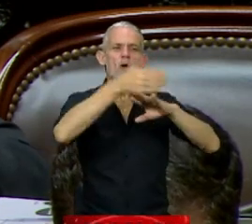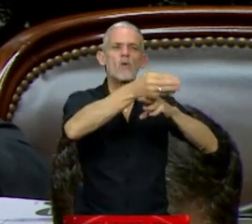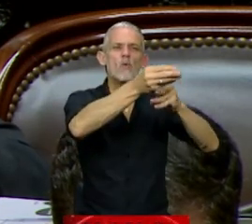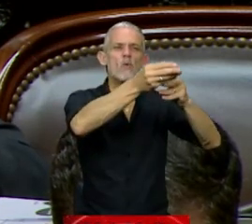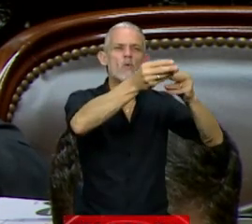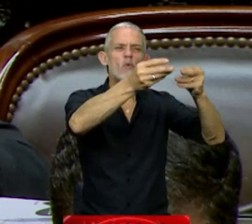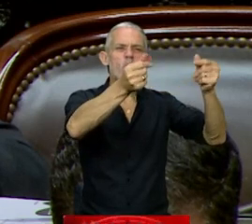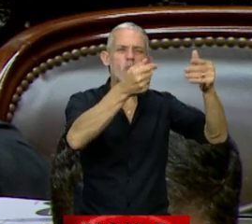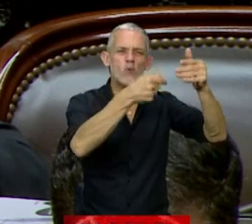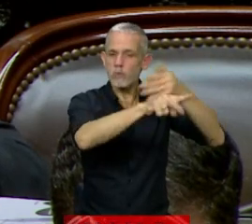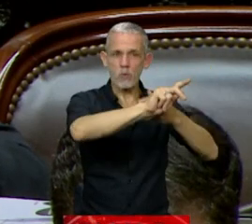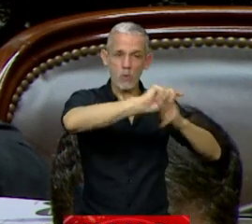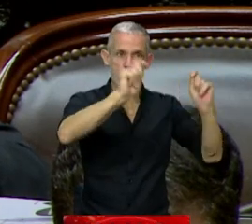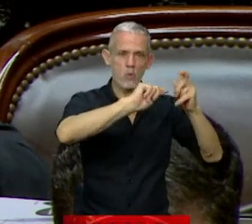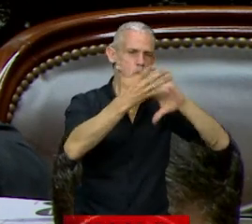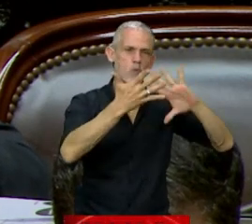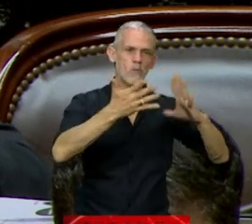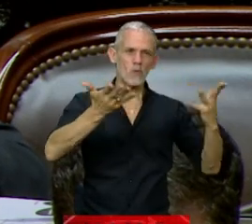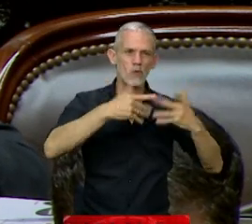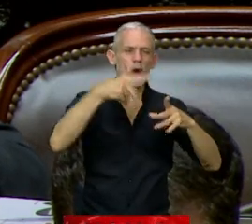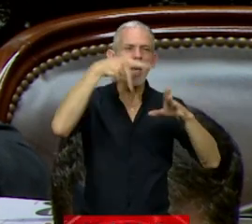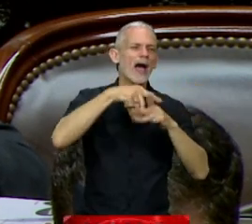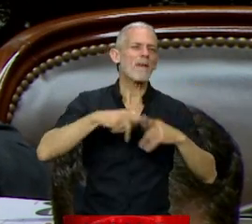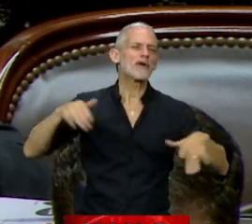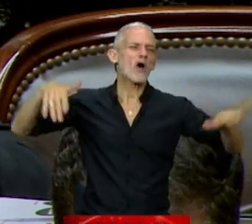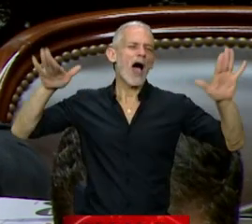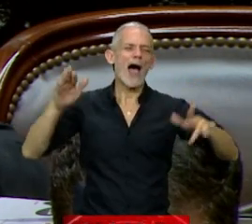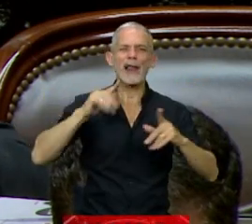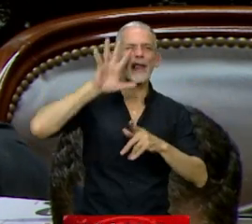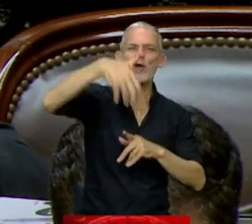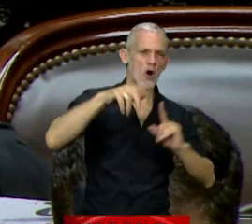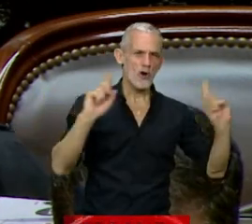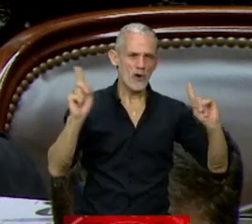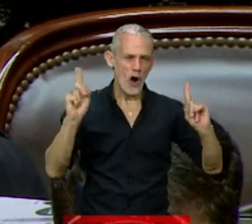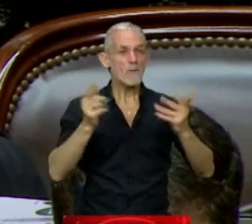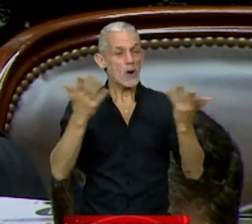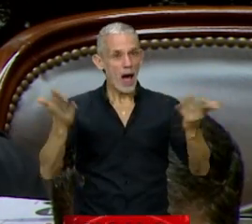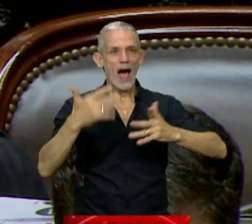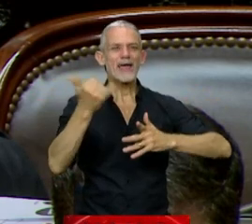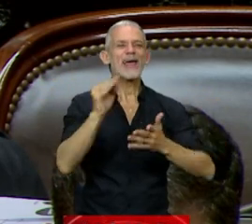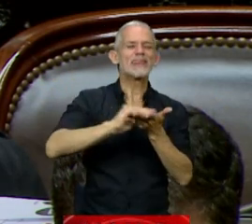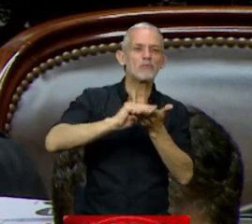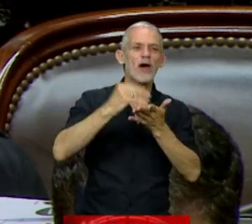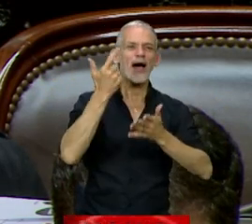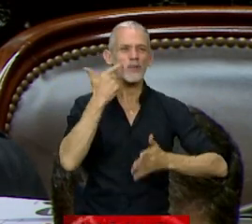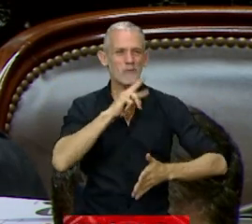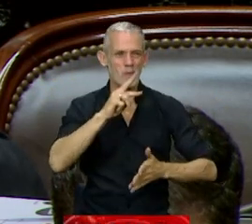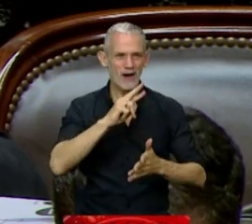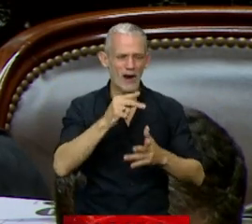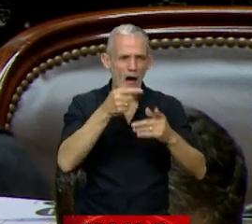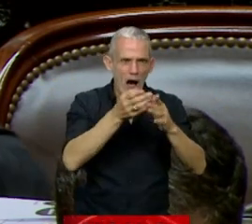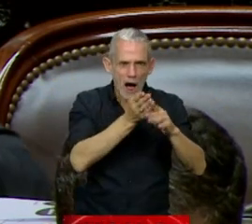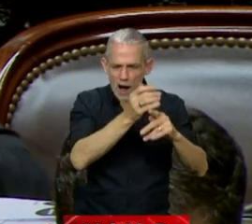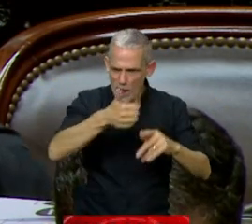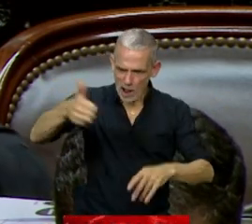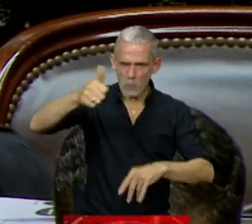ropero de Narnia. No salen caballos alados ni leones, pero salen diputados y diputadas